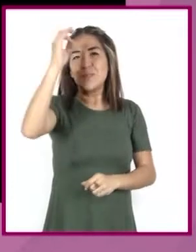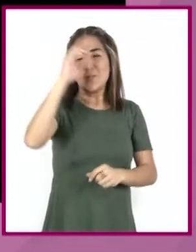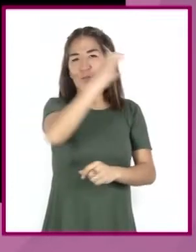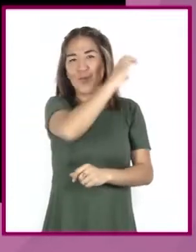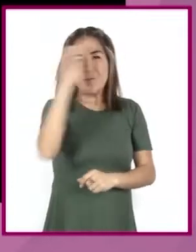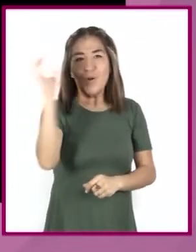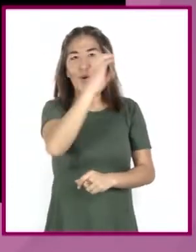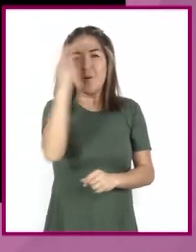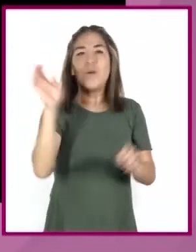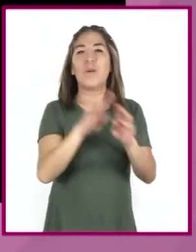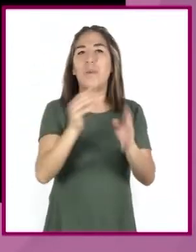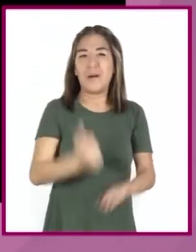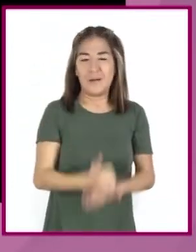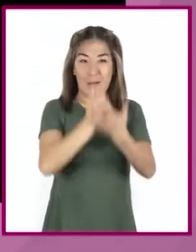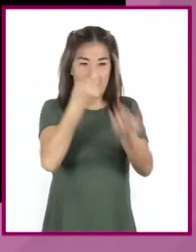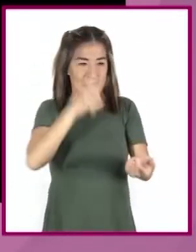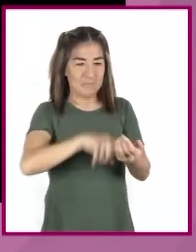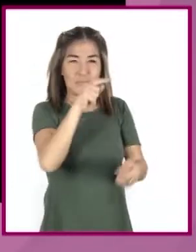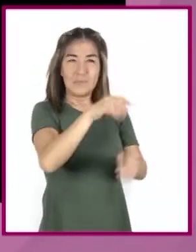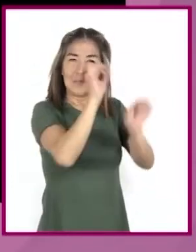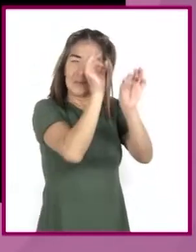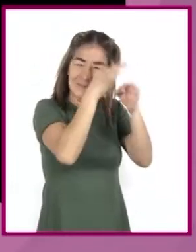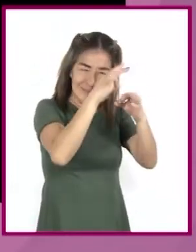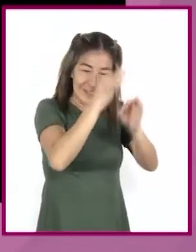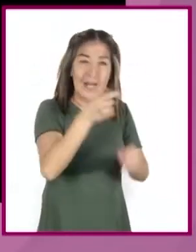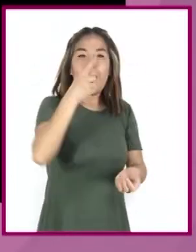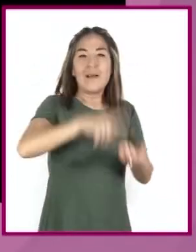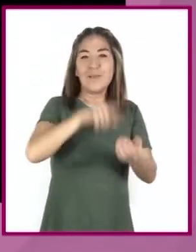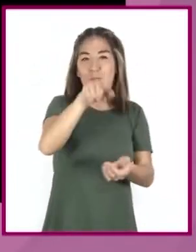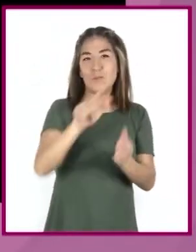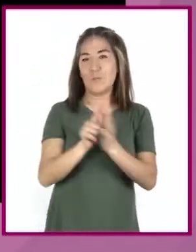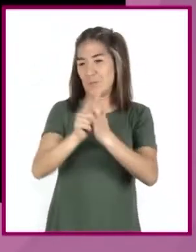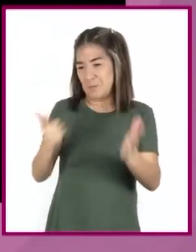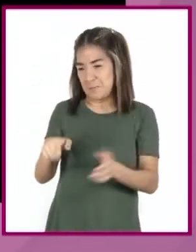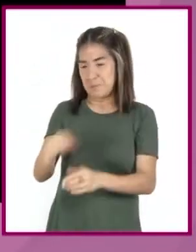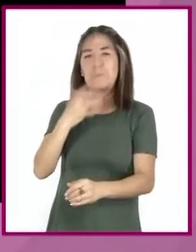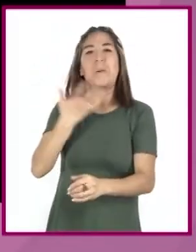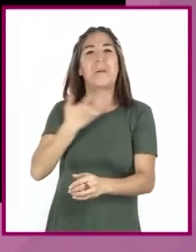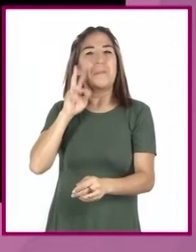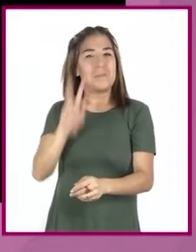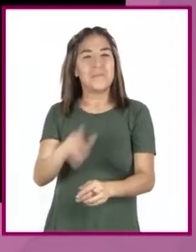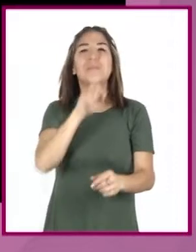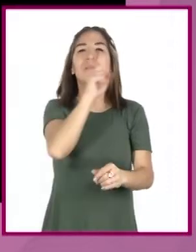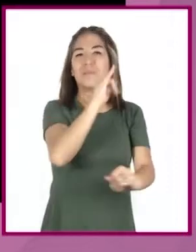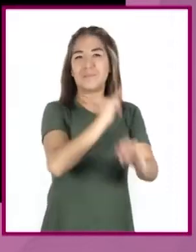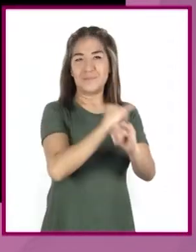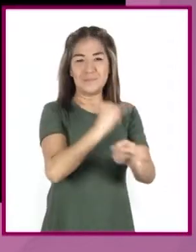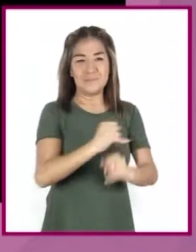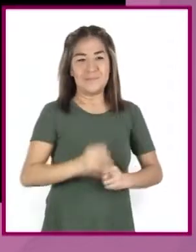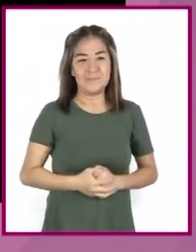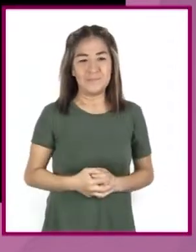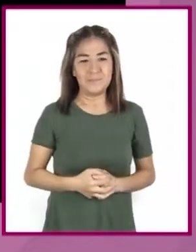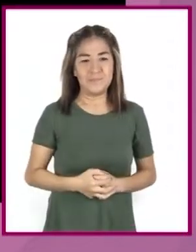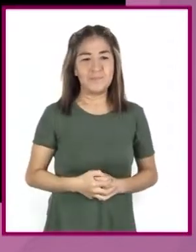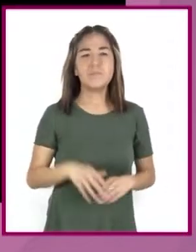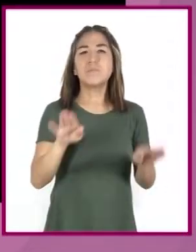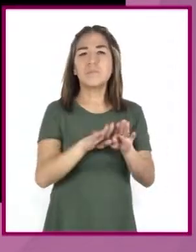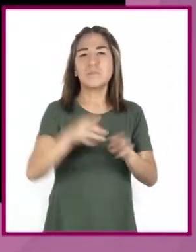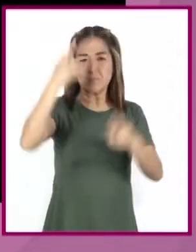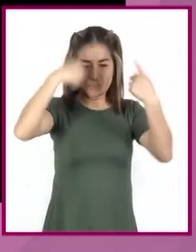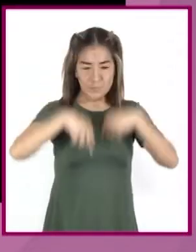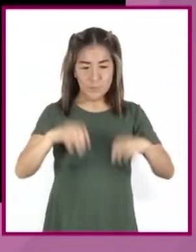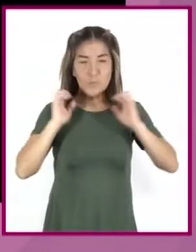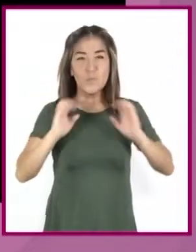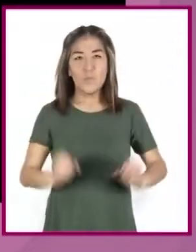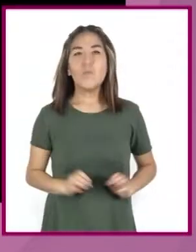con ayuda del microscopio y están en tu libro de texto y en internet. Nuestras células se organizan en grupos que